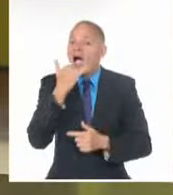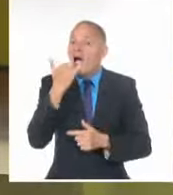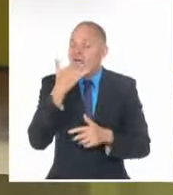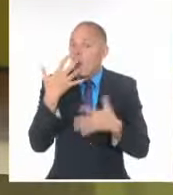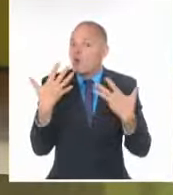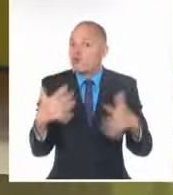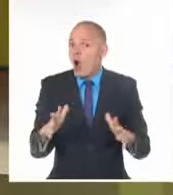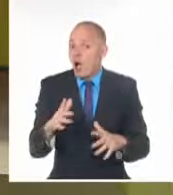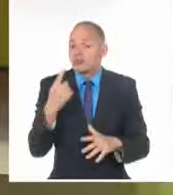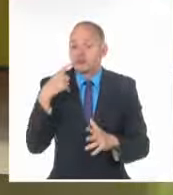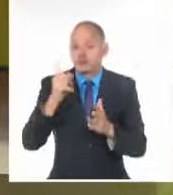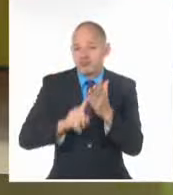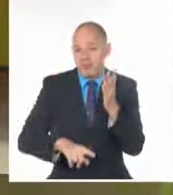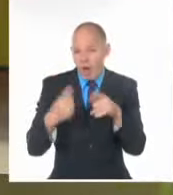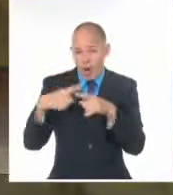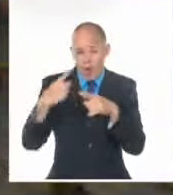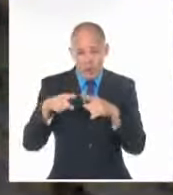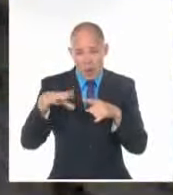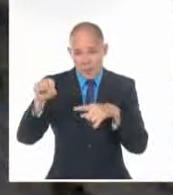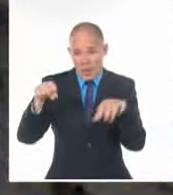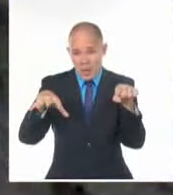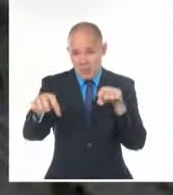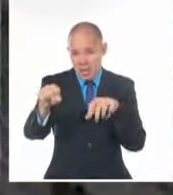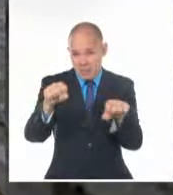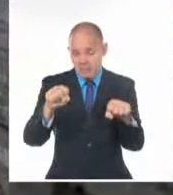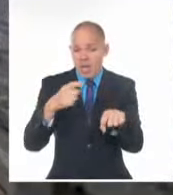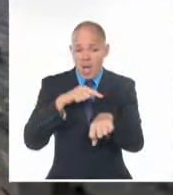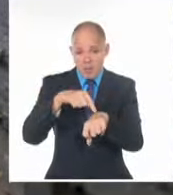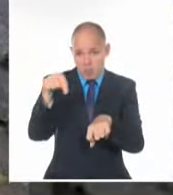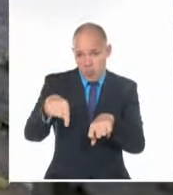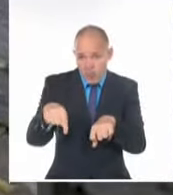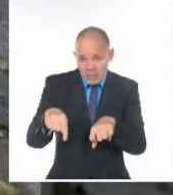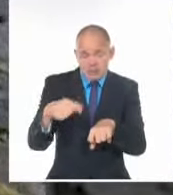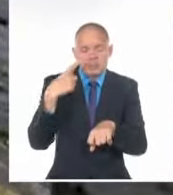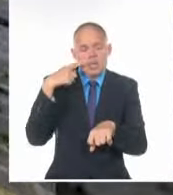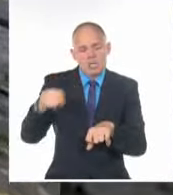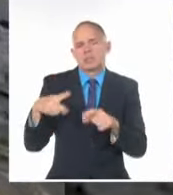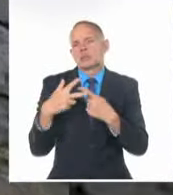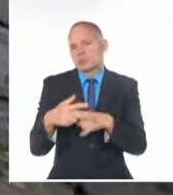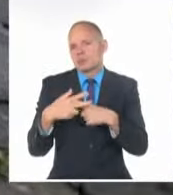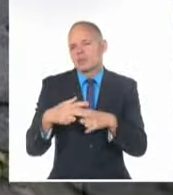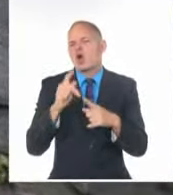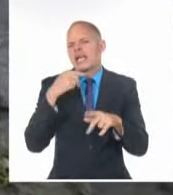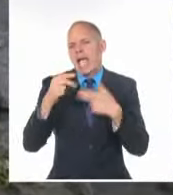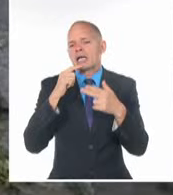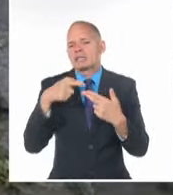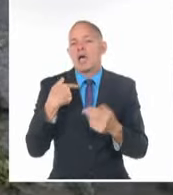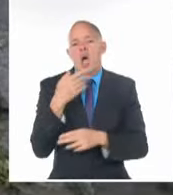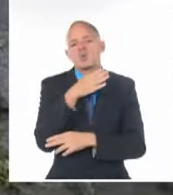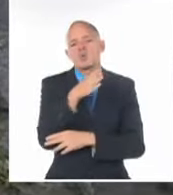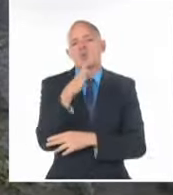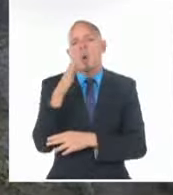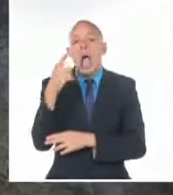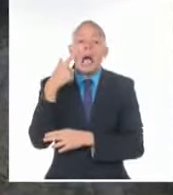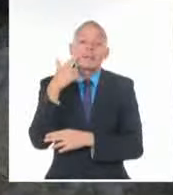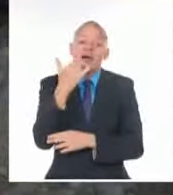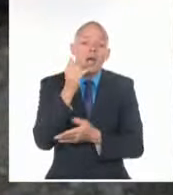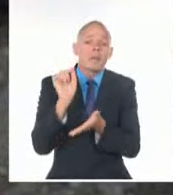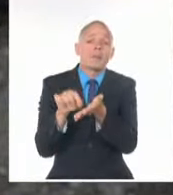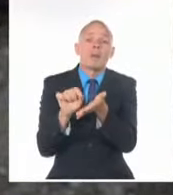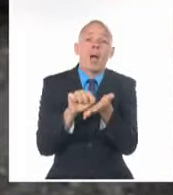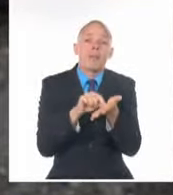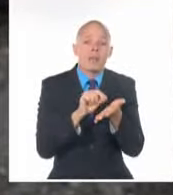considerables en sus circuitos. En estos momentos se realizan labores de recorridos de línea. Vean ustedes las imágenes.